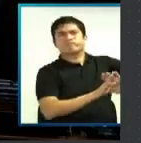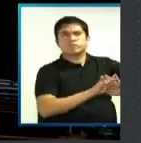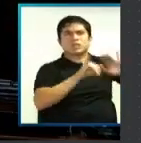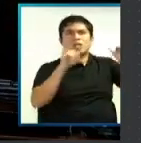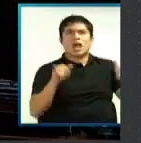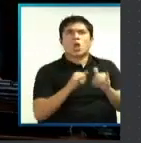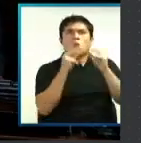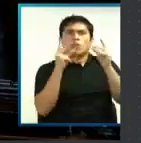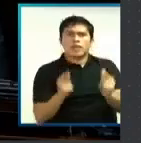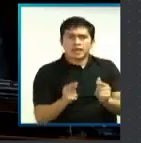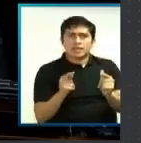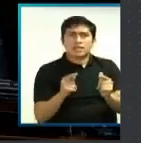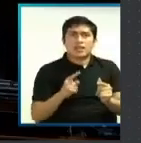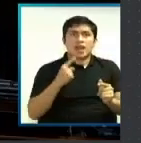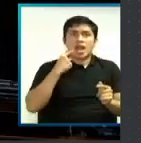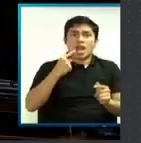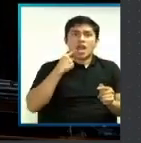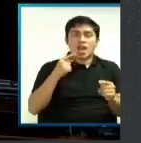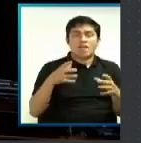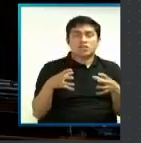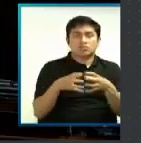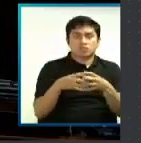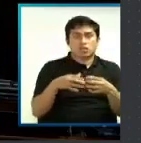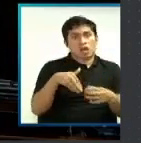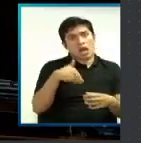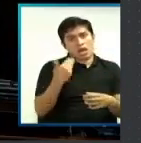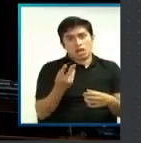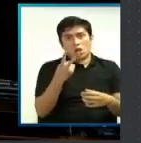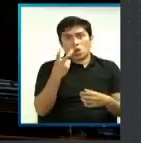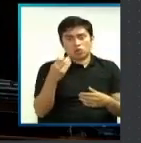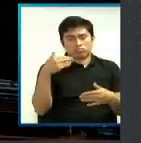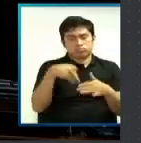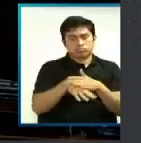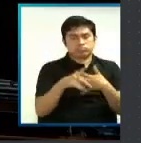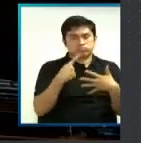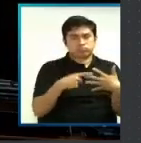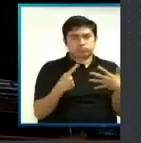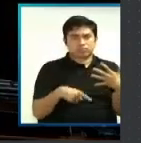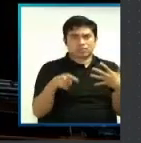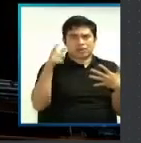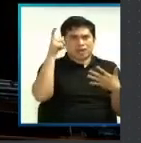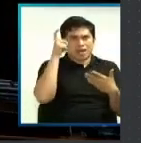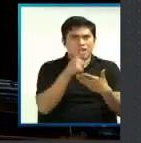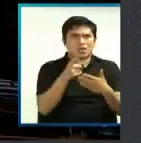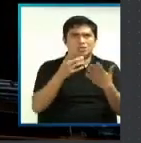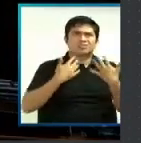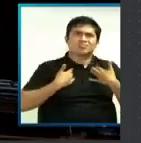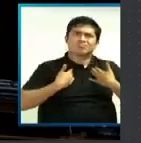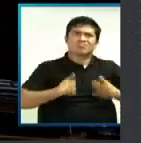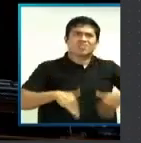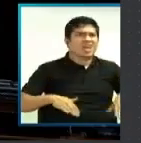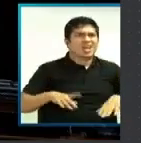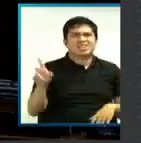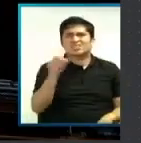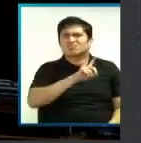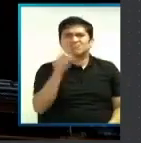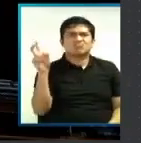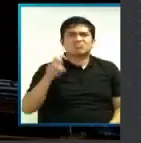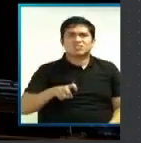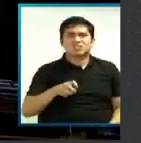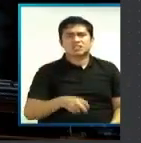República. Bueno, hoy los diputados agendaron dentro del orden del día discutir si envían o no a la Corte